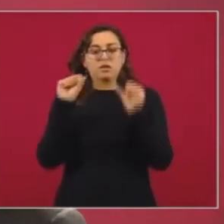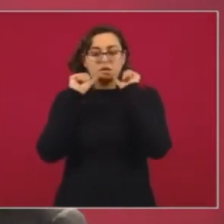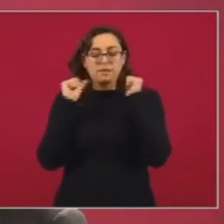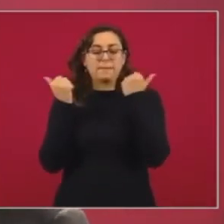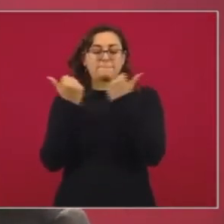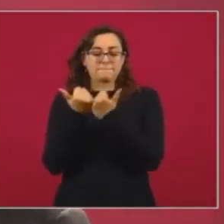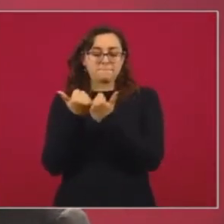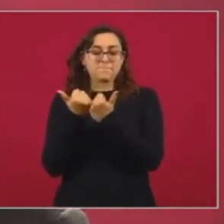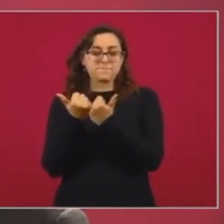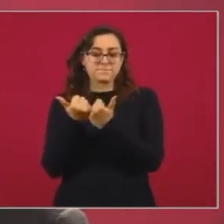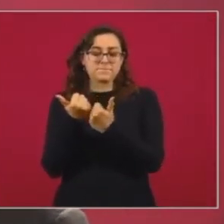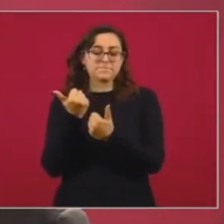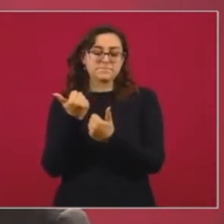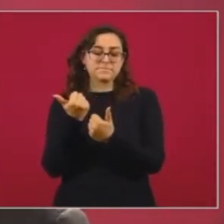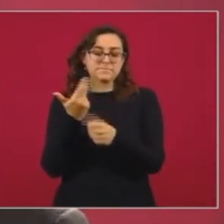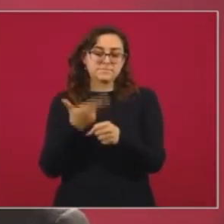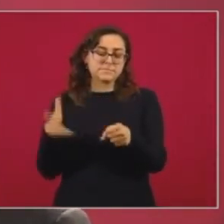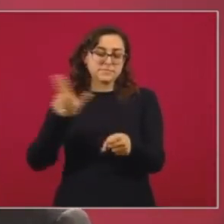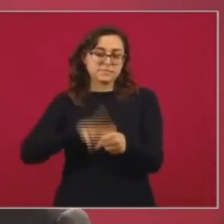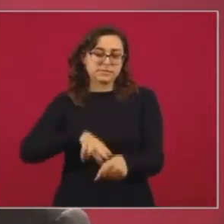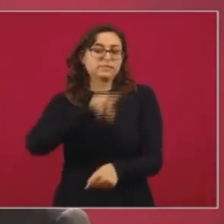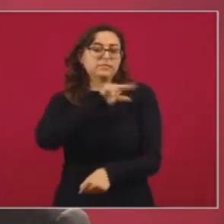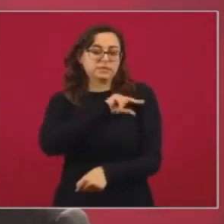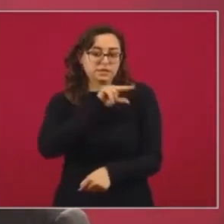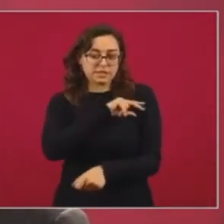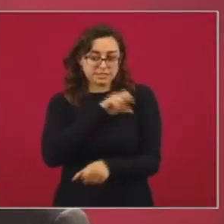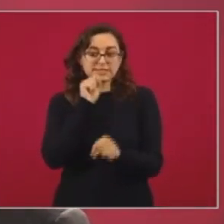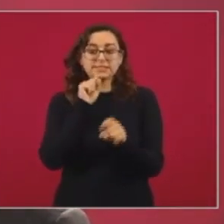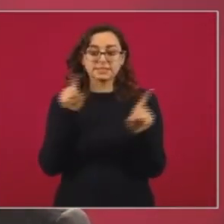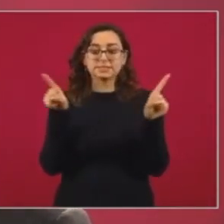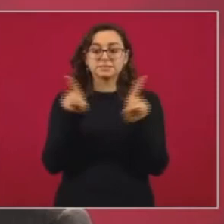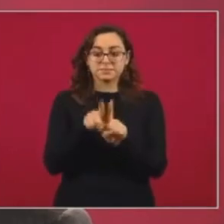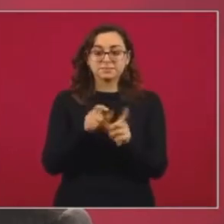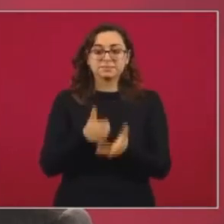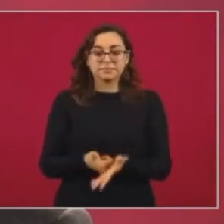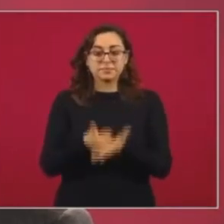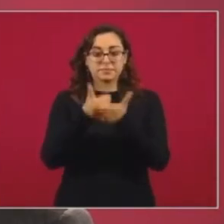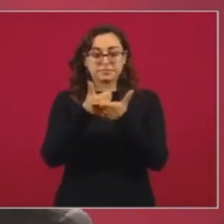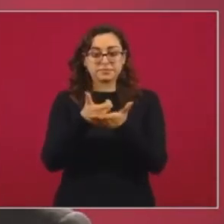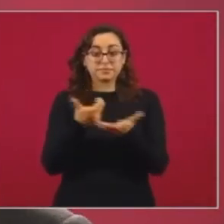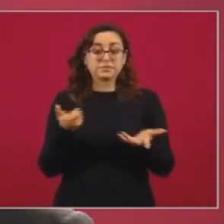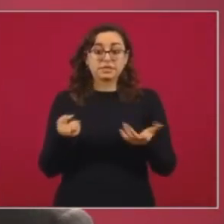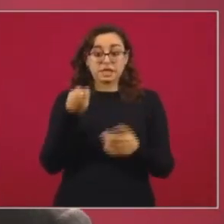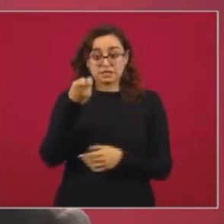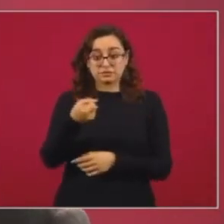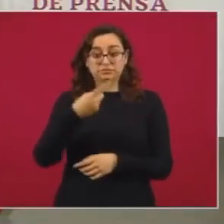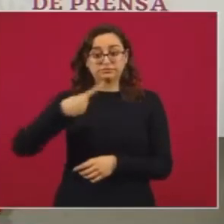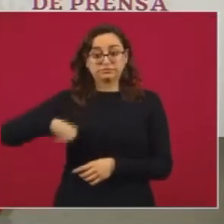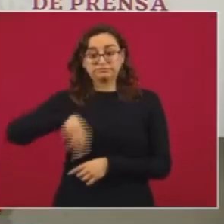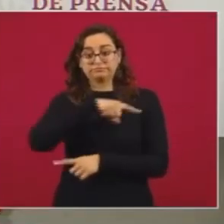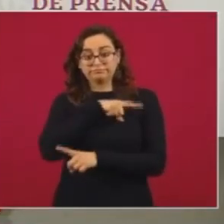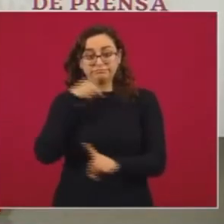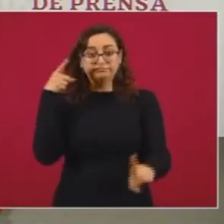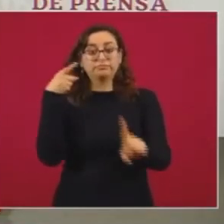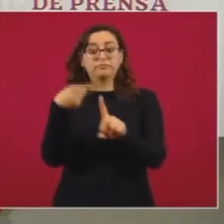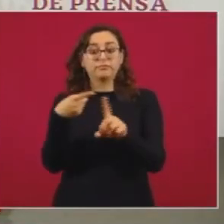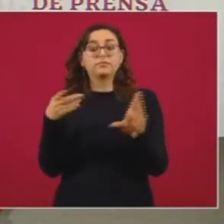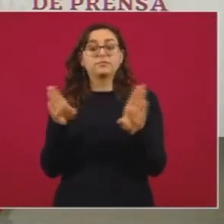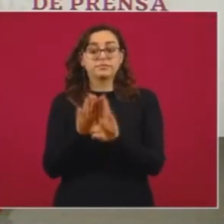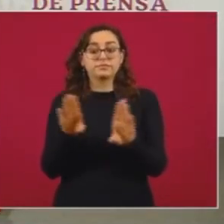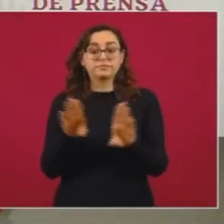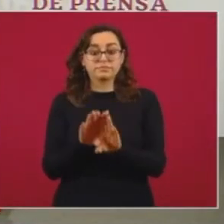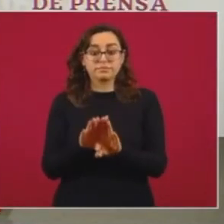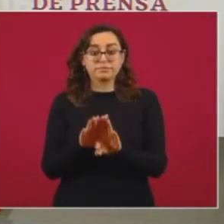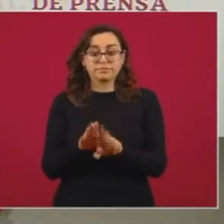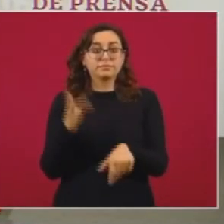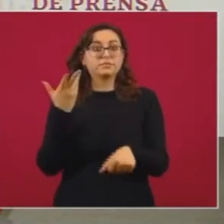asociaciones de hospitales privados para expandir la capacidad. Y lo que vamos a lograr es que siempre la capacidad sea